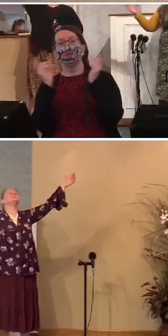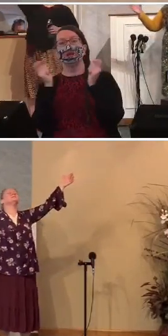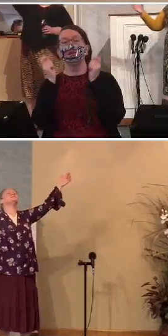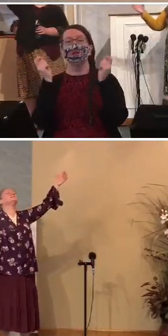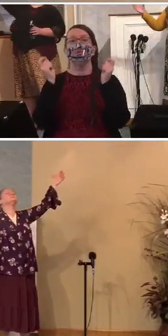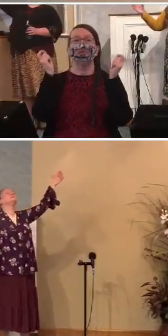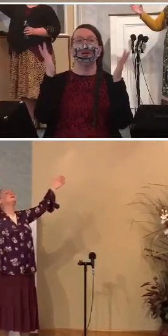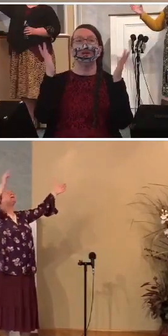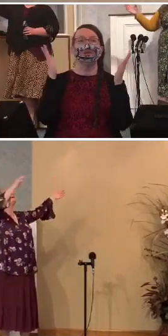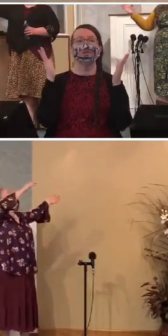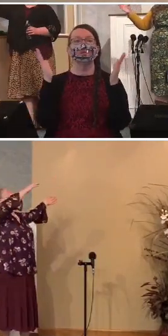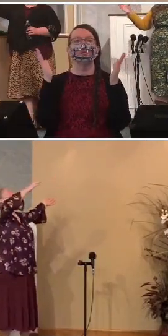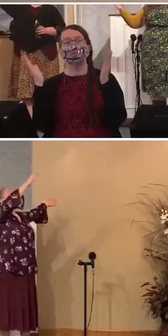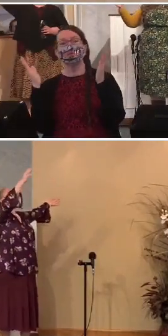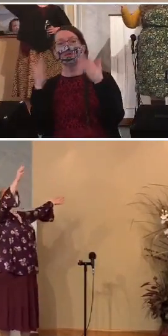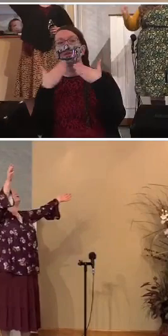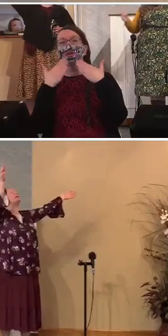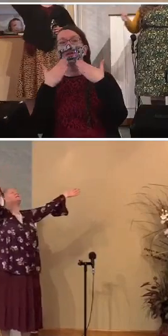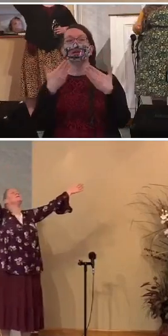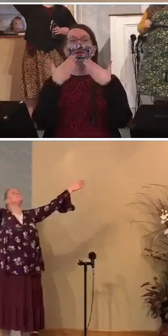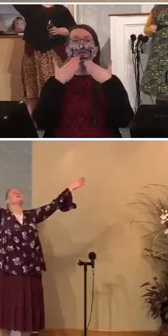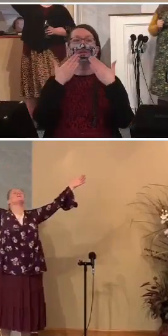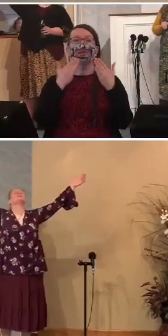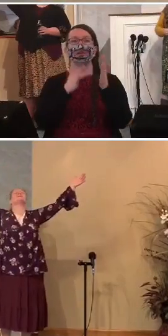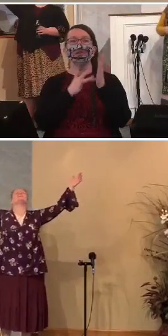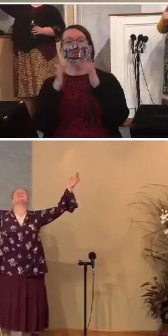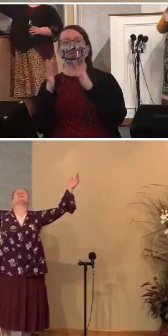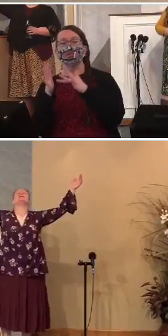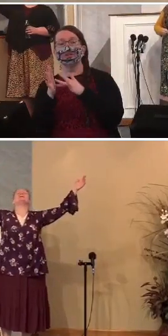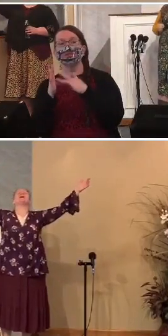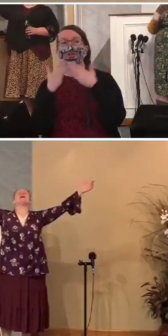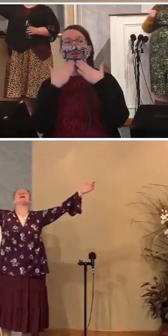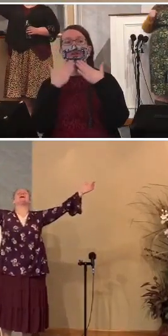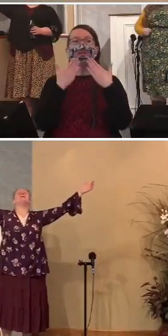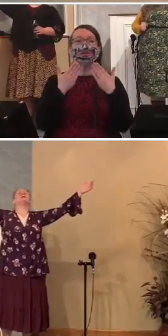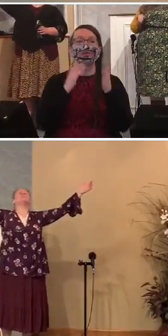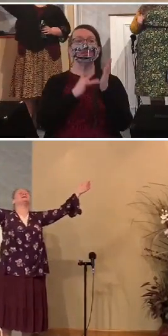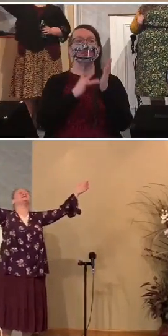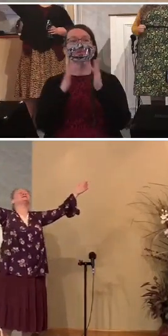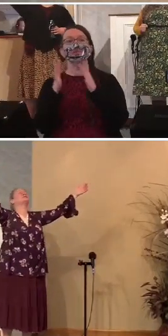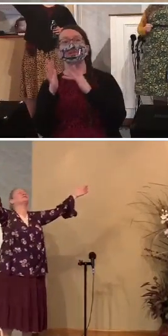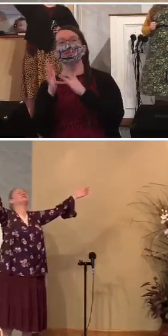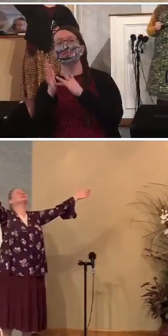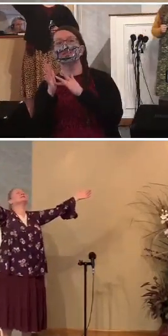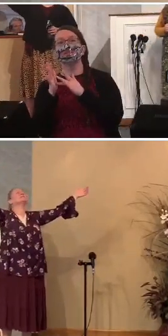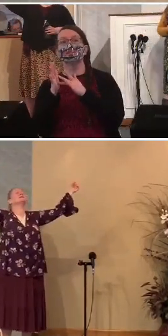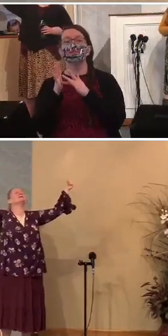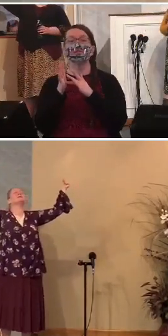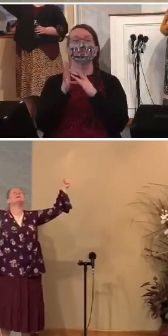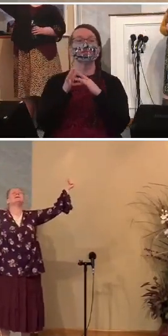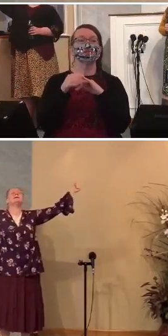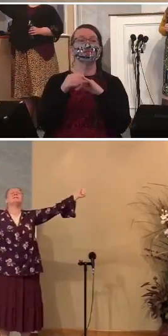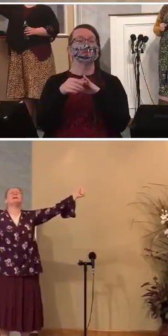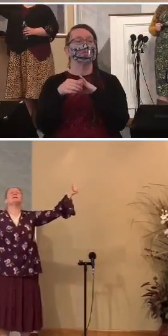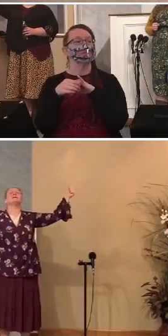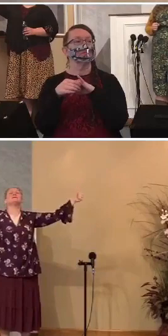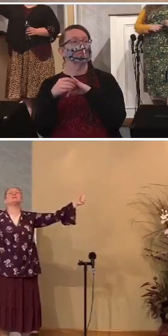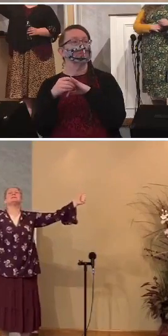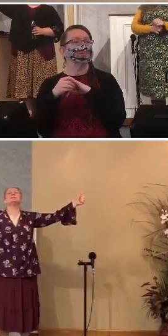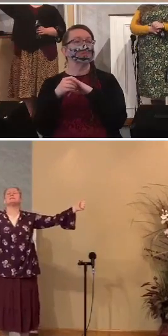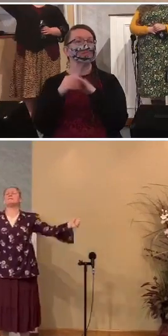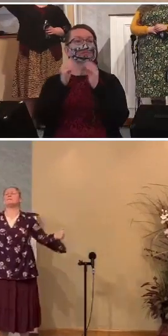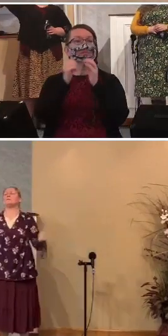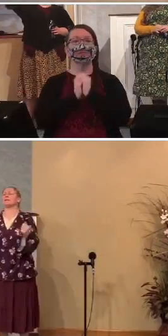Aleluya. Gracias, Jesús. Gracias, Jesús. Oh Dios, yo te adoro. Yo te